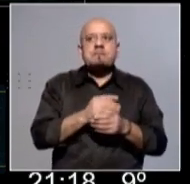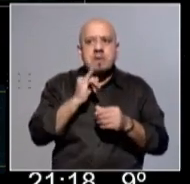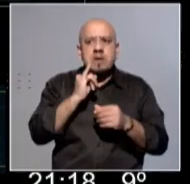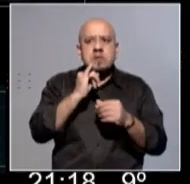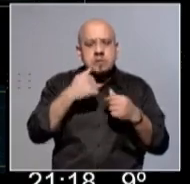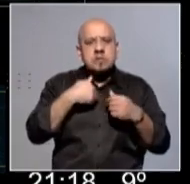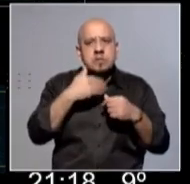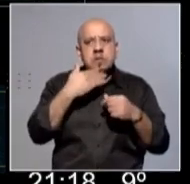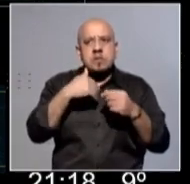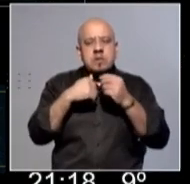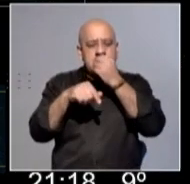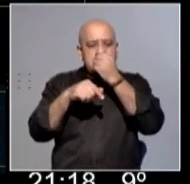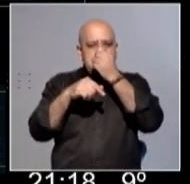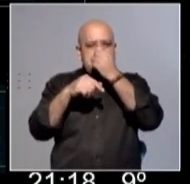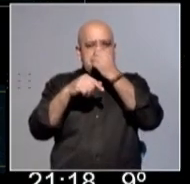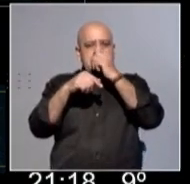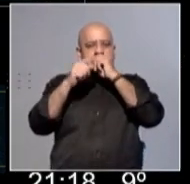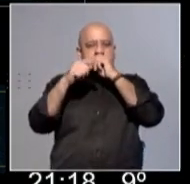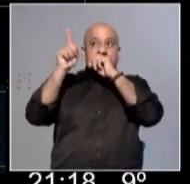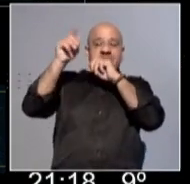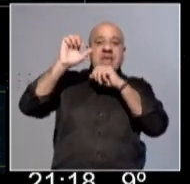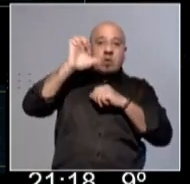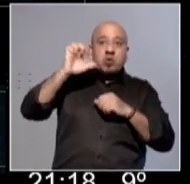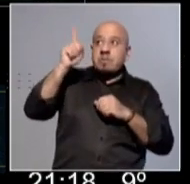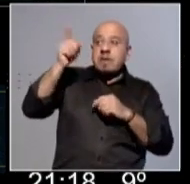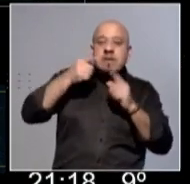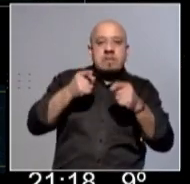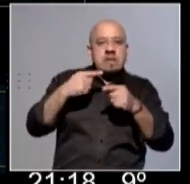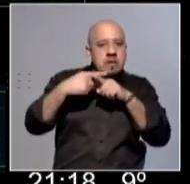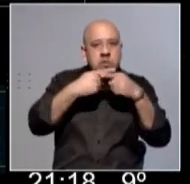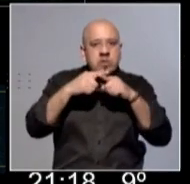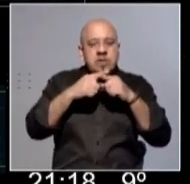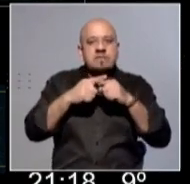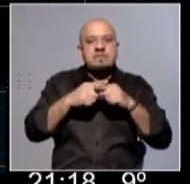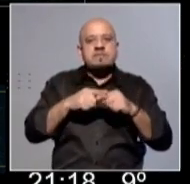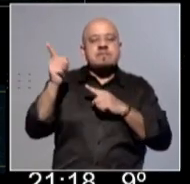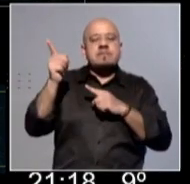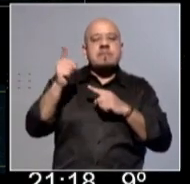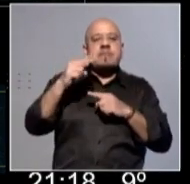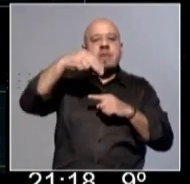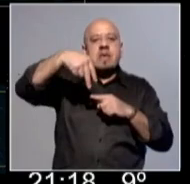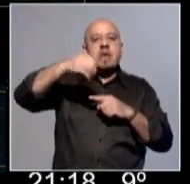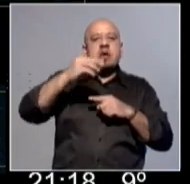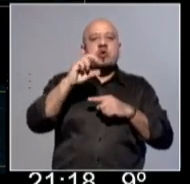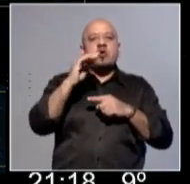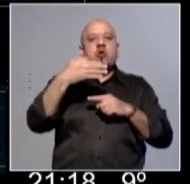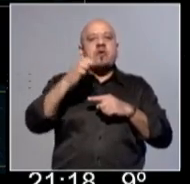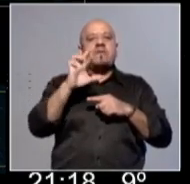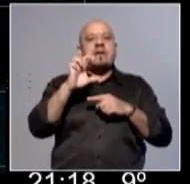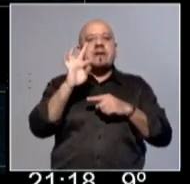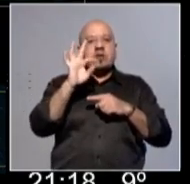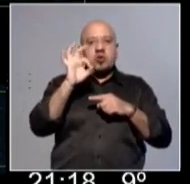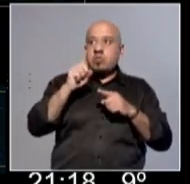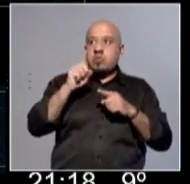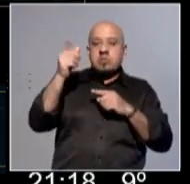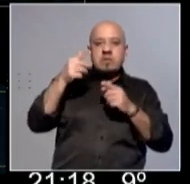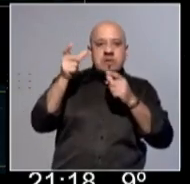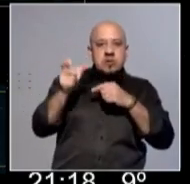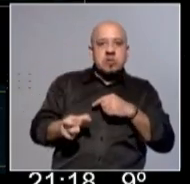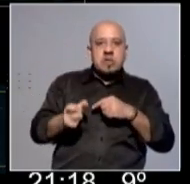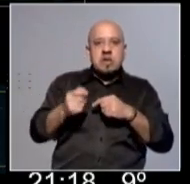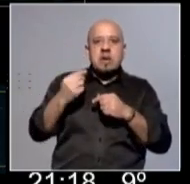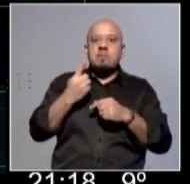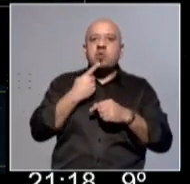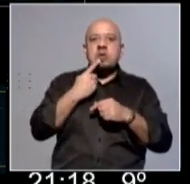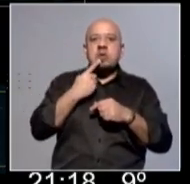además es un debate académico que viene de Europa también. Mira, Norberto Bobbio, que fue un politólogo italiano muy importante,